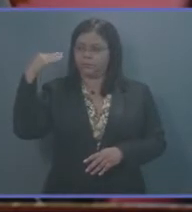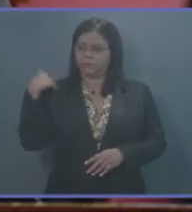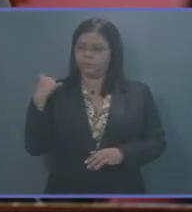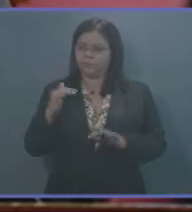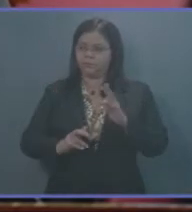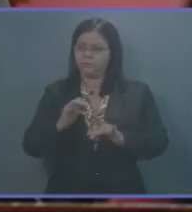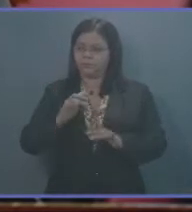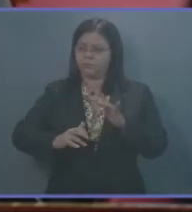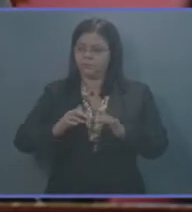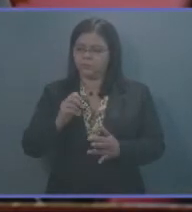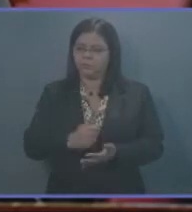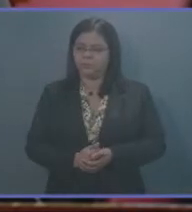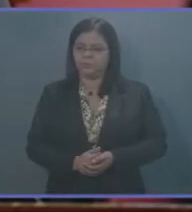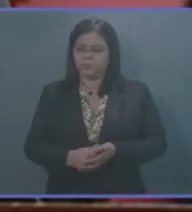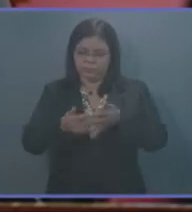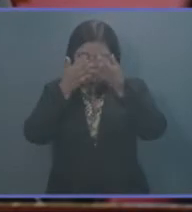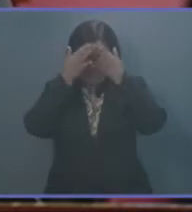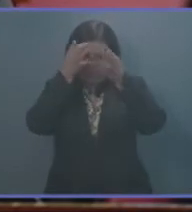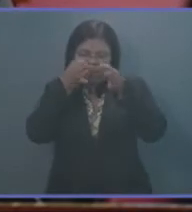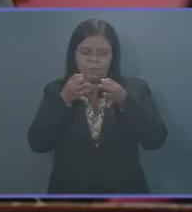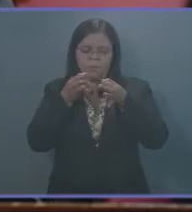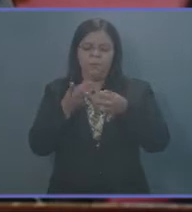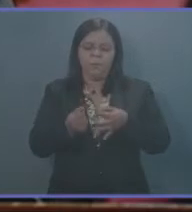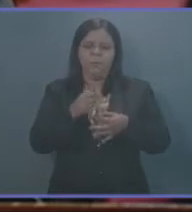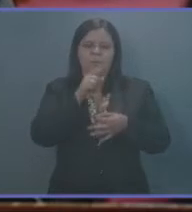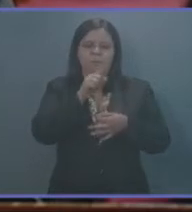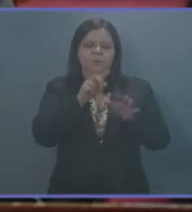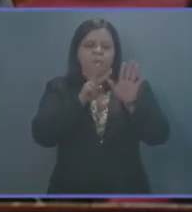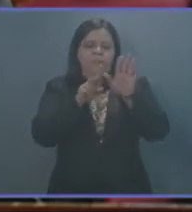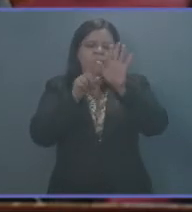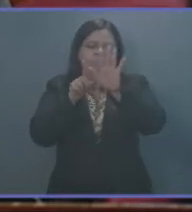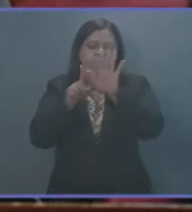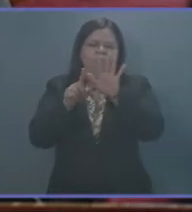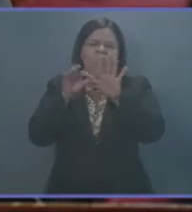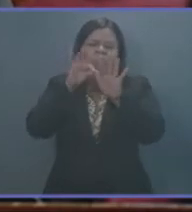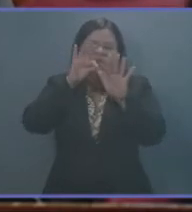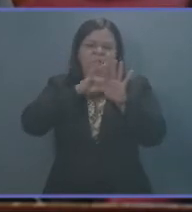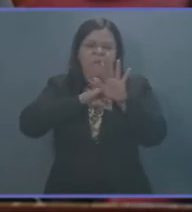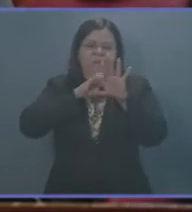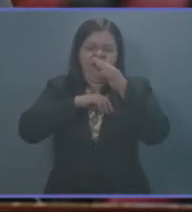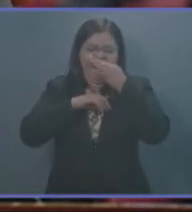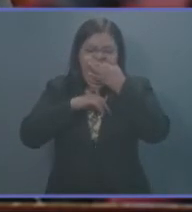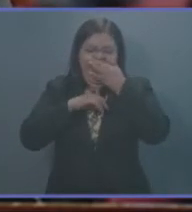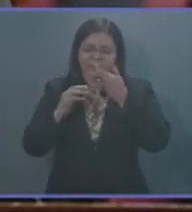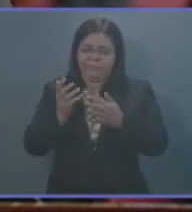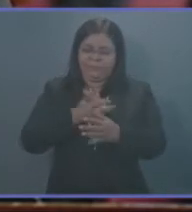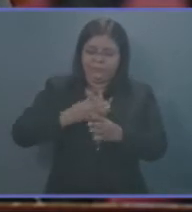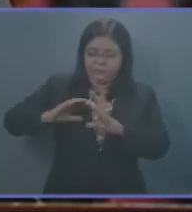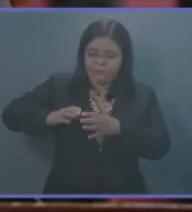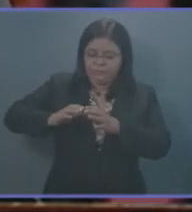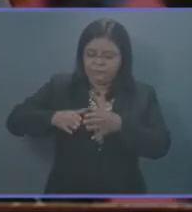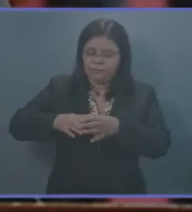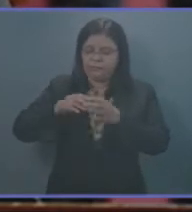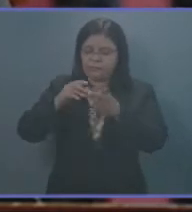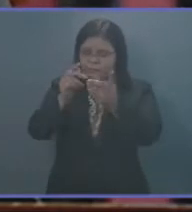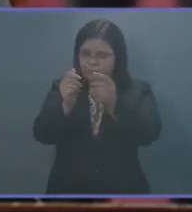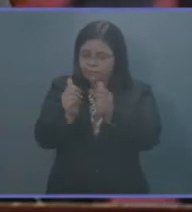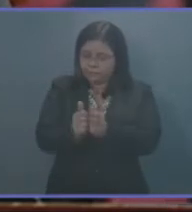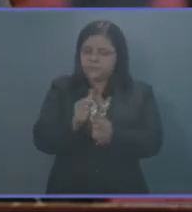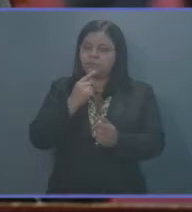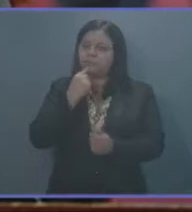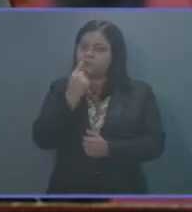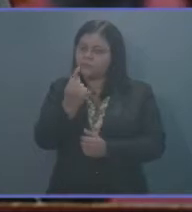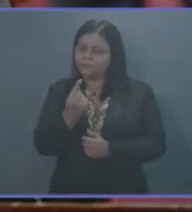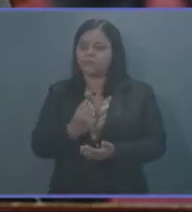Legislativa, presente dictamen número 176, favorable. La Comisión de Hacienda y Especial del Presupuesto se refiere